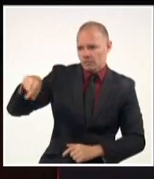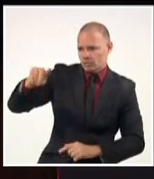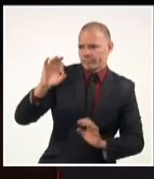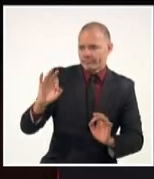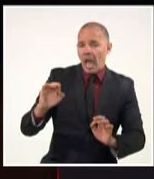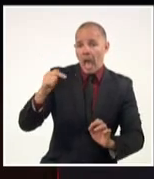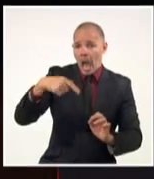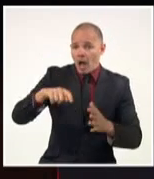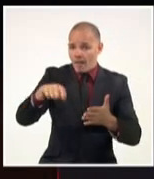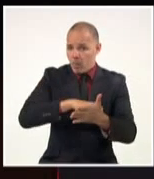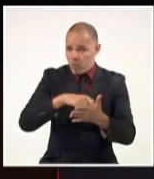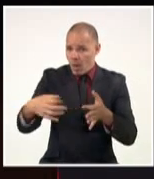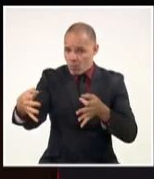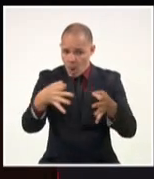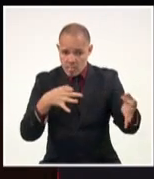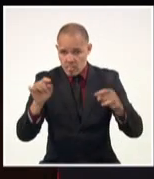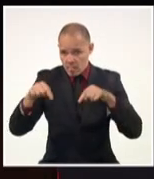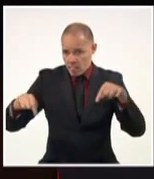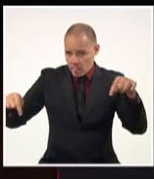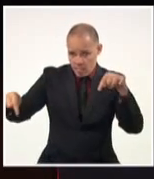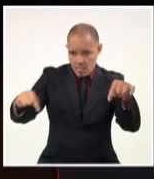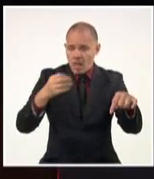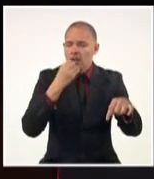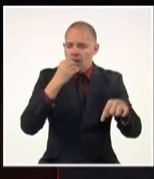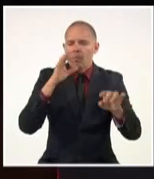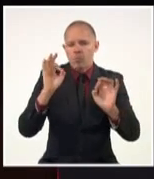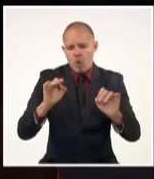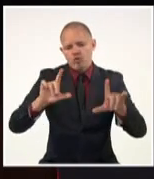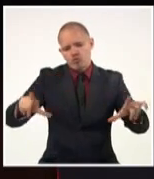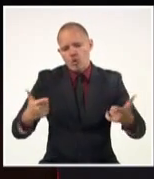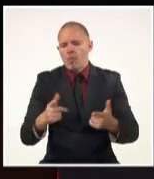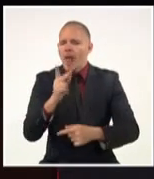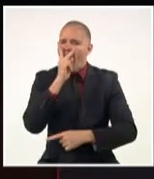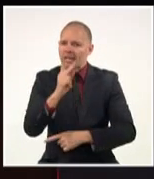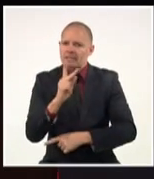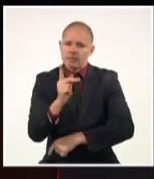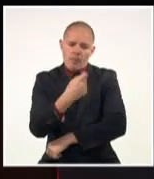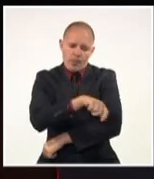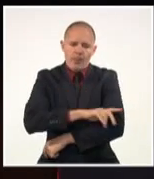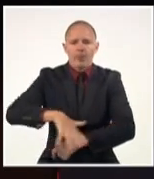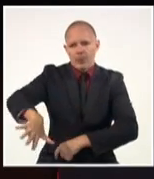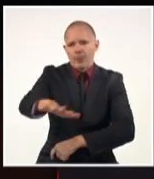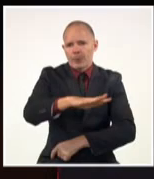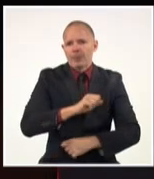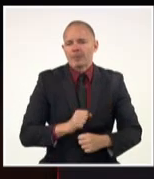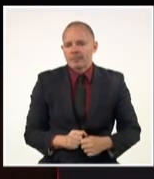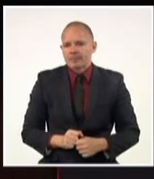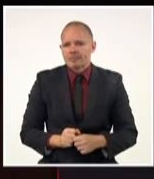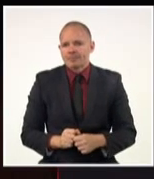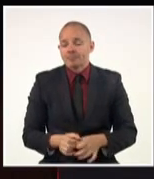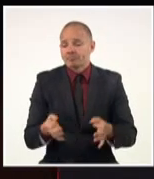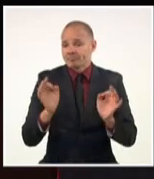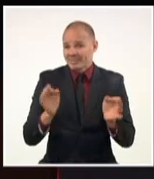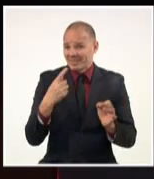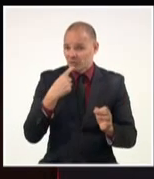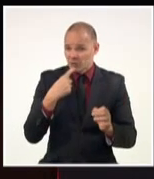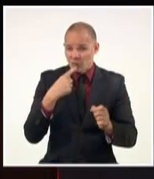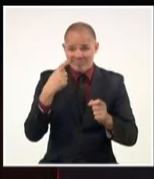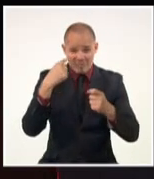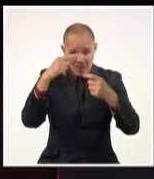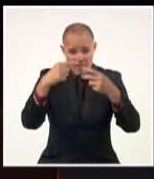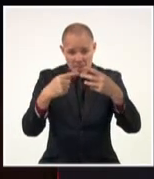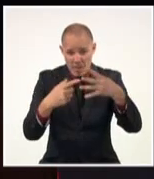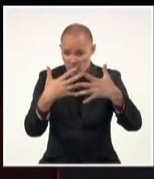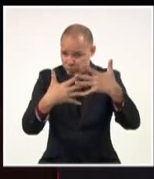popular acorde con los intereses del pueblo trabajador. Todo lo que he listado y mucho más